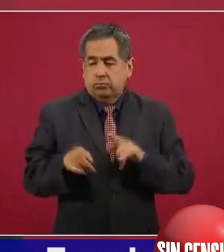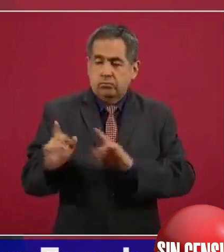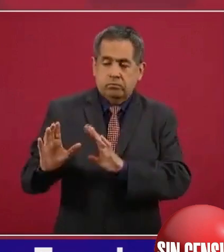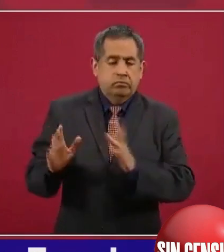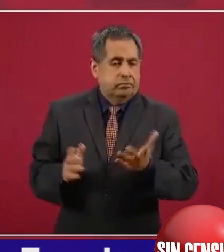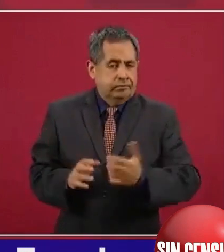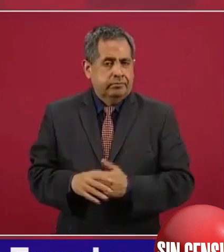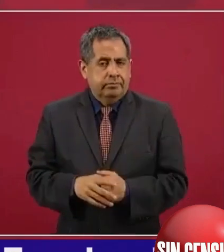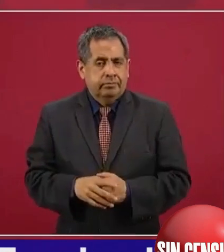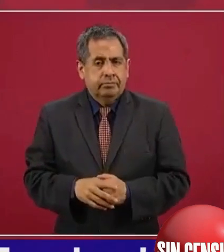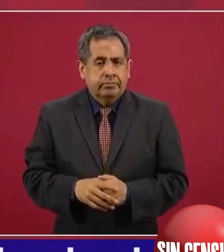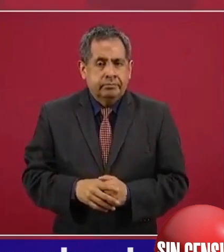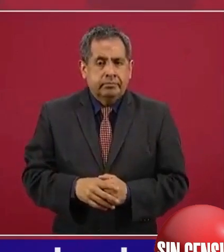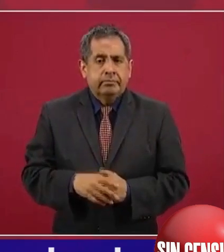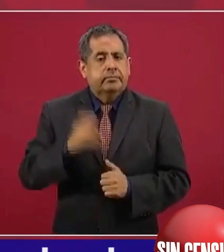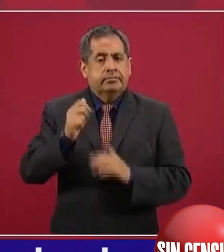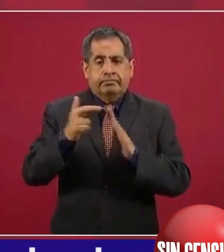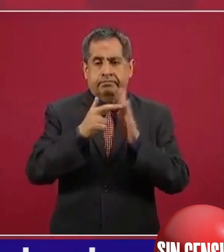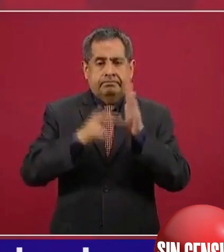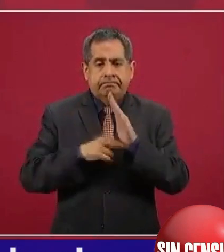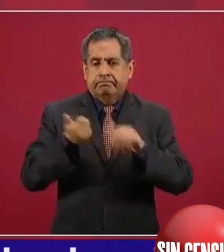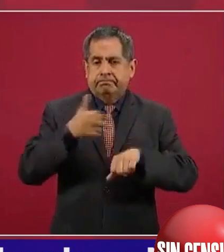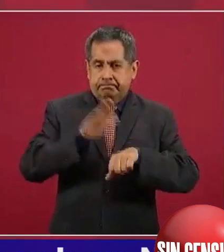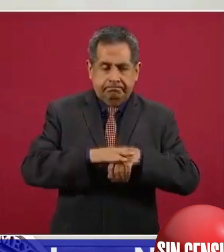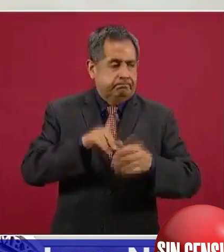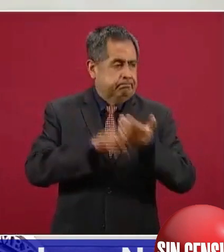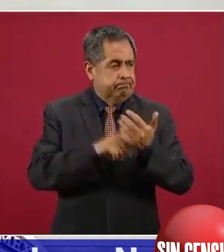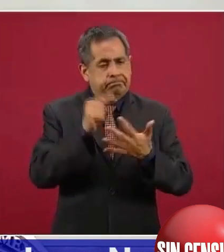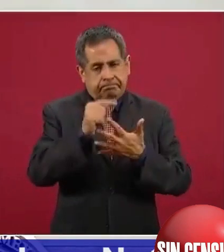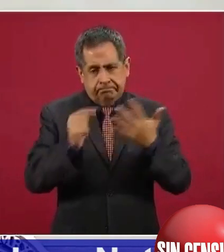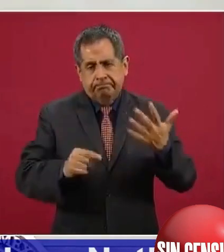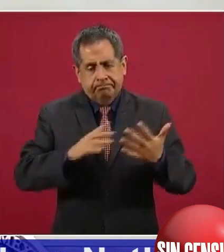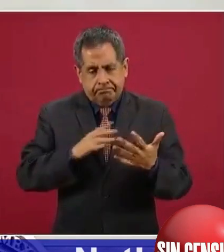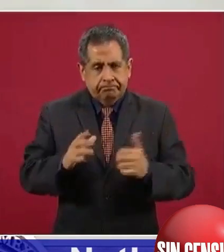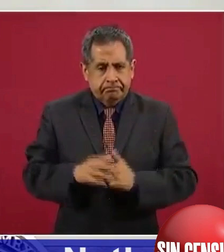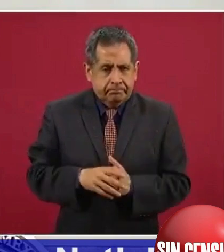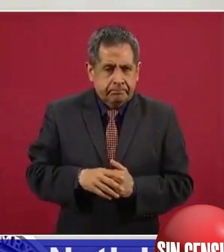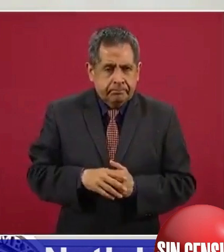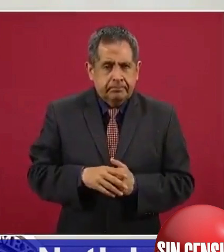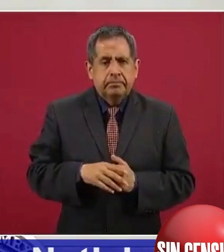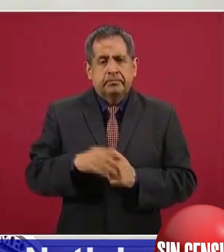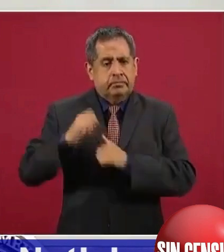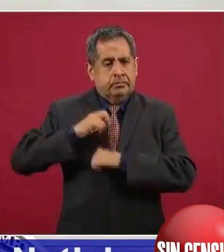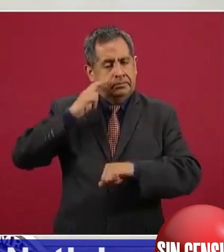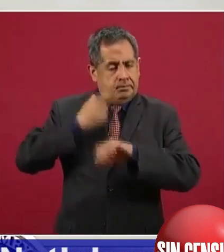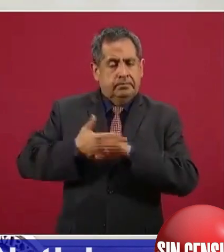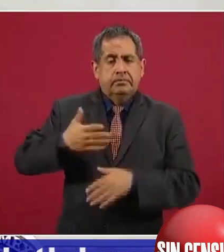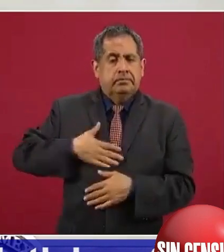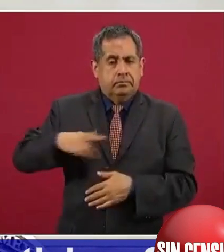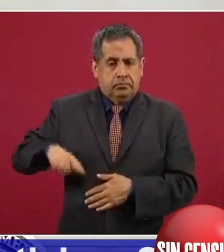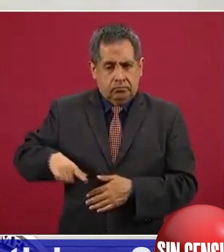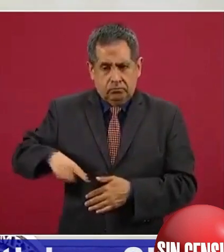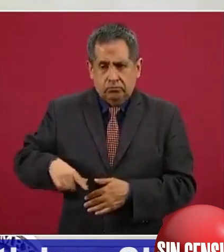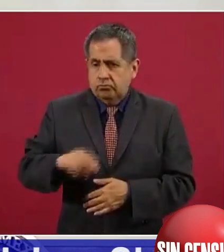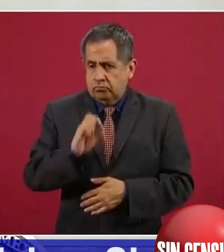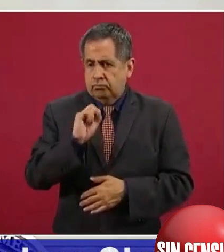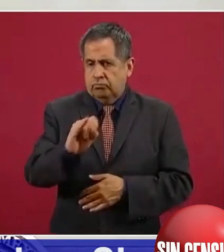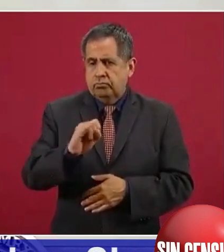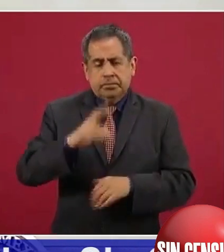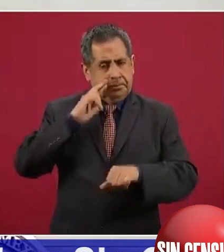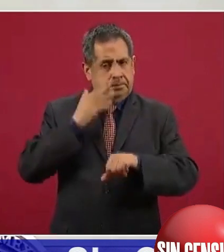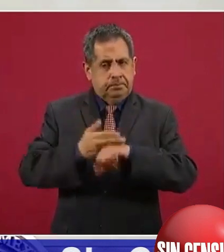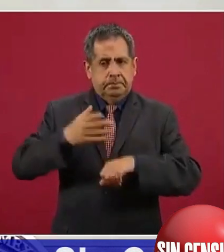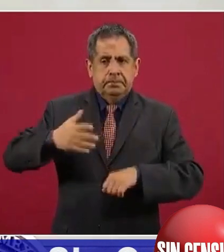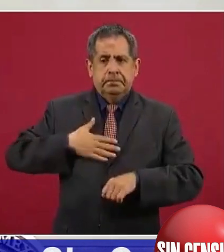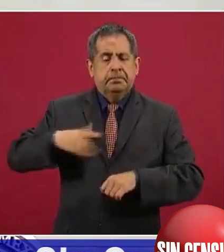encuentren. Las disposiciones administrativas, claro que existen, claro que están a cargo del gobierno, claro que son responsabilidad